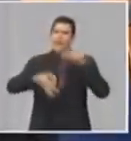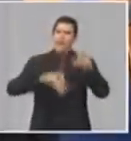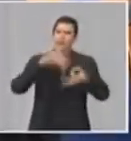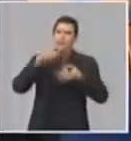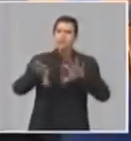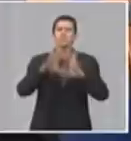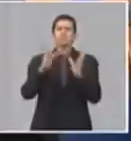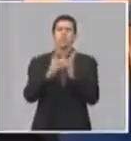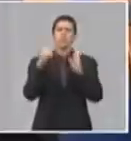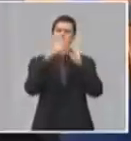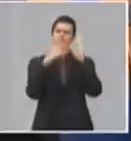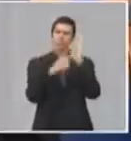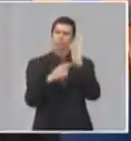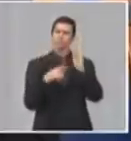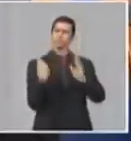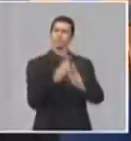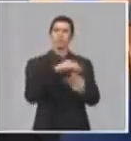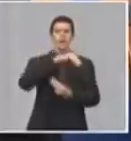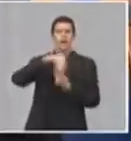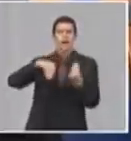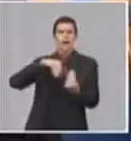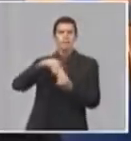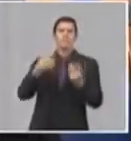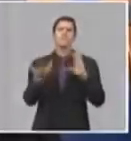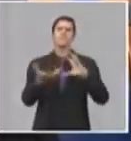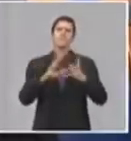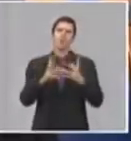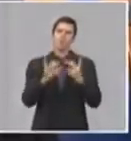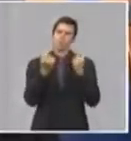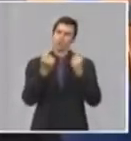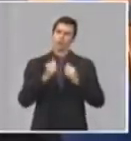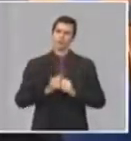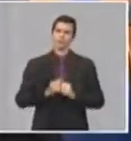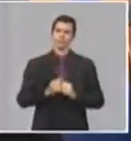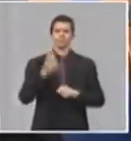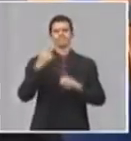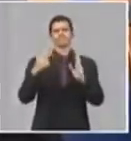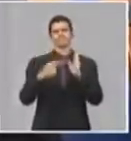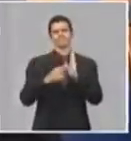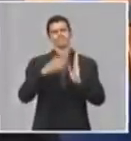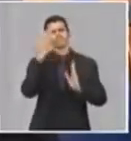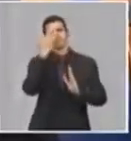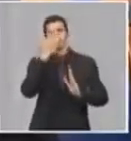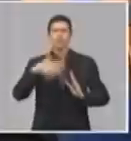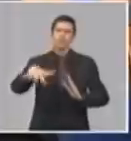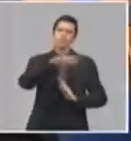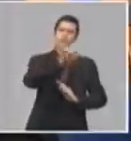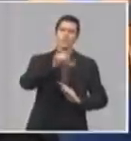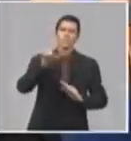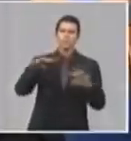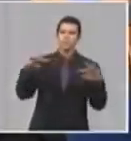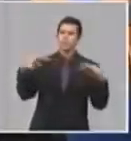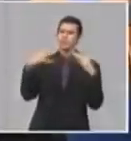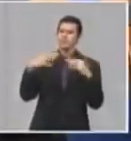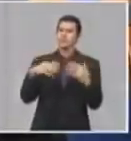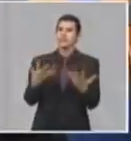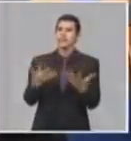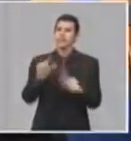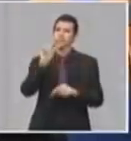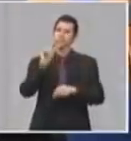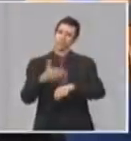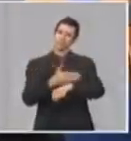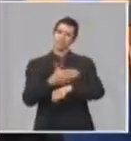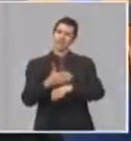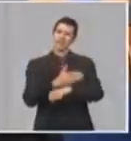sido adoptadas. Queremos pedirles disculpas o ofrecerles disculpas a nuestros televidentes y radiovidentes porque hemos empezado con cierto